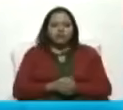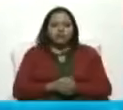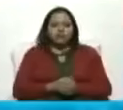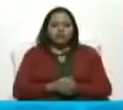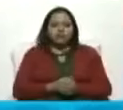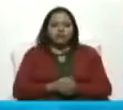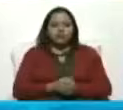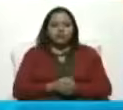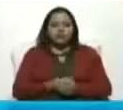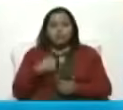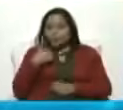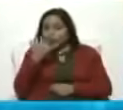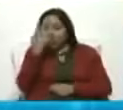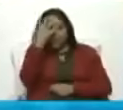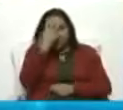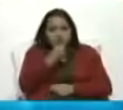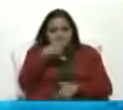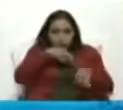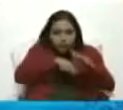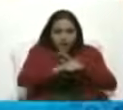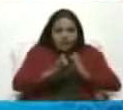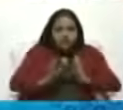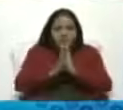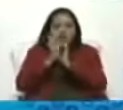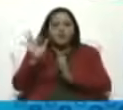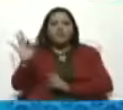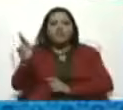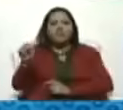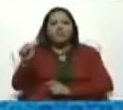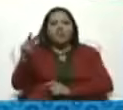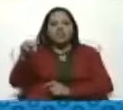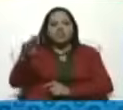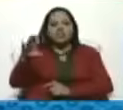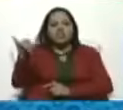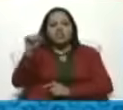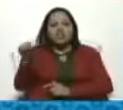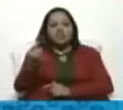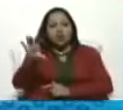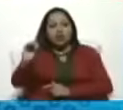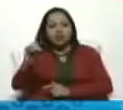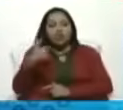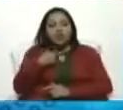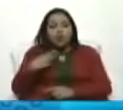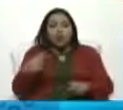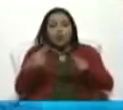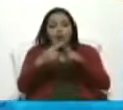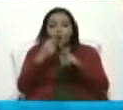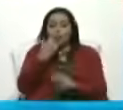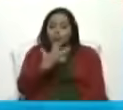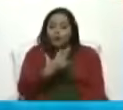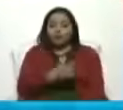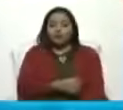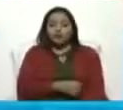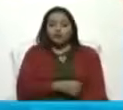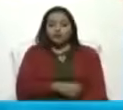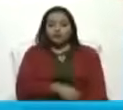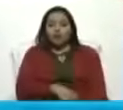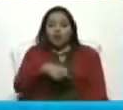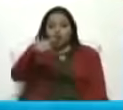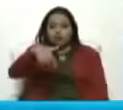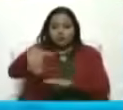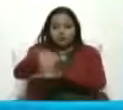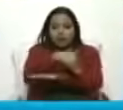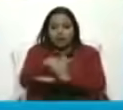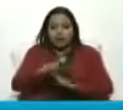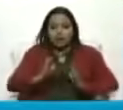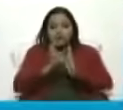Me da mucha tristeza entrar a San Francisco. Yo conozco bien estas avenidas y estas calles